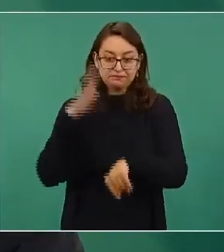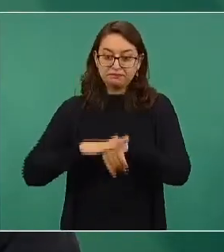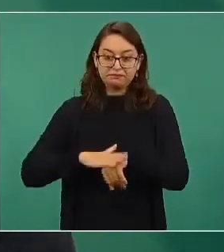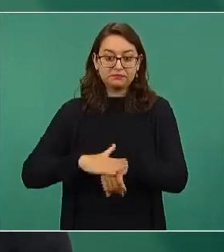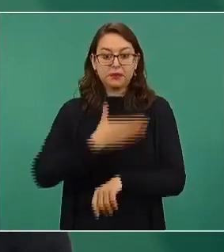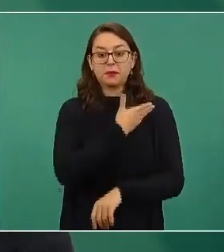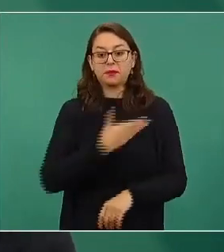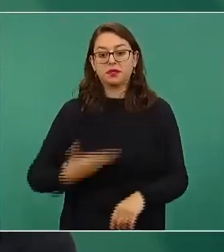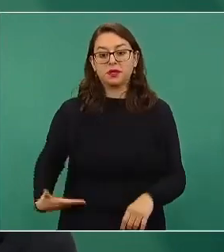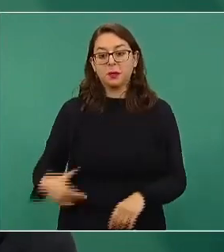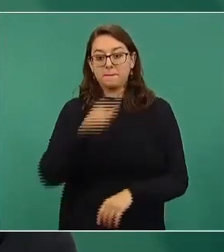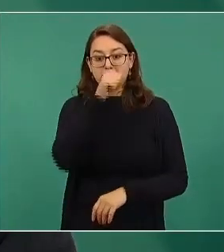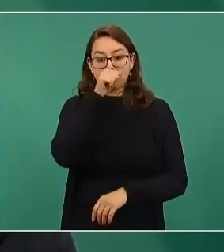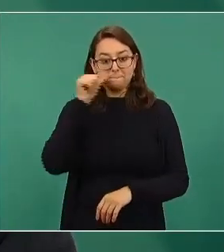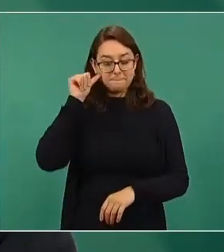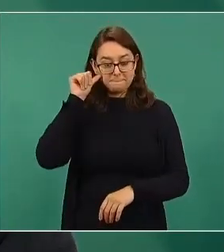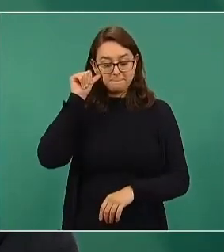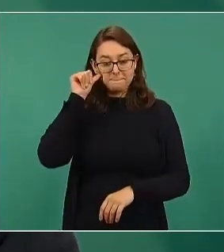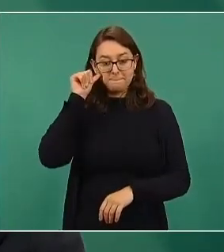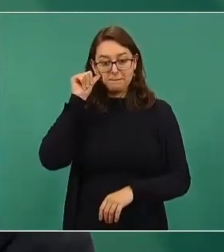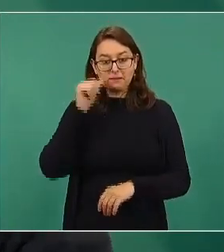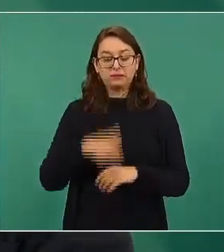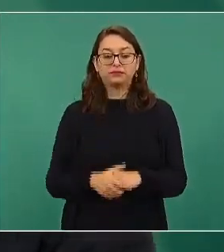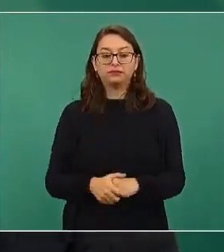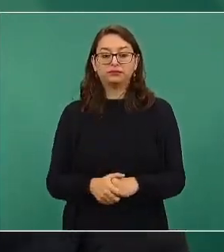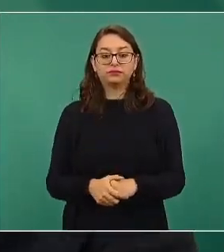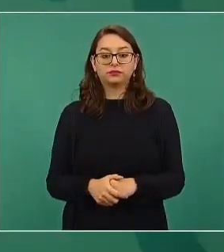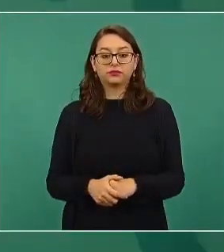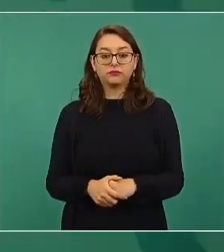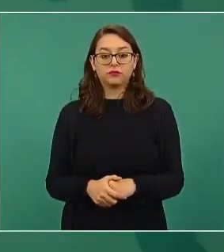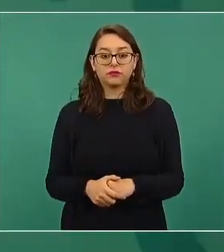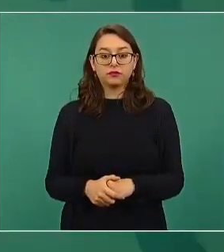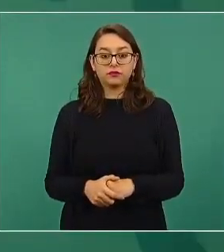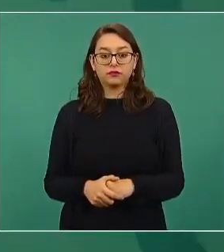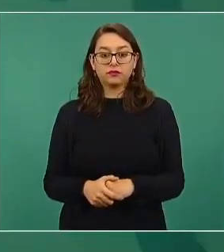del presidente Juárez: entre